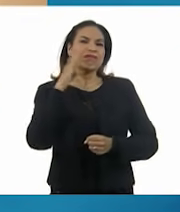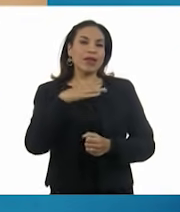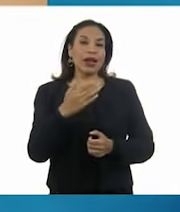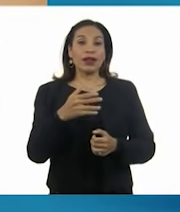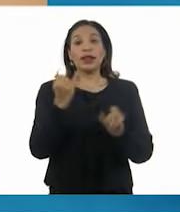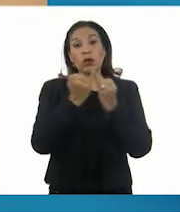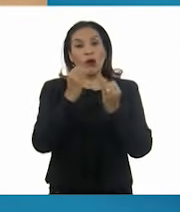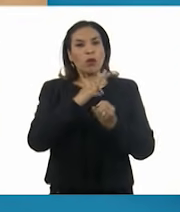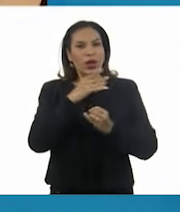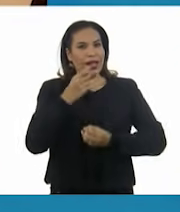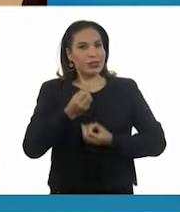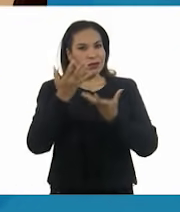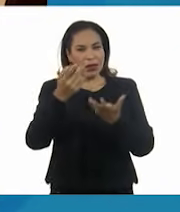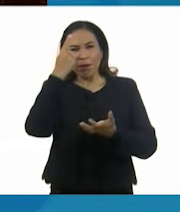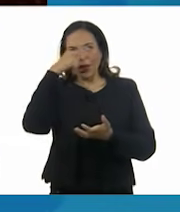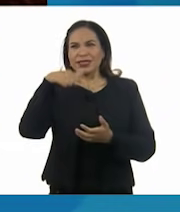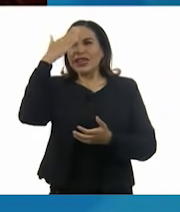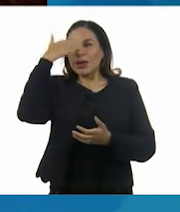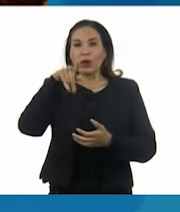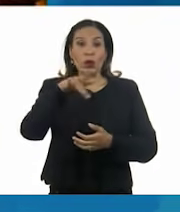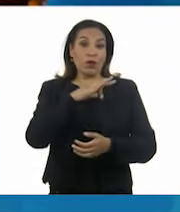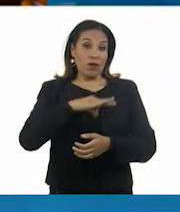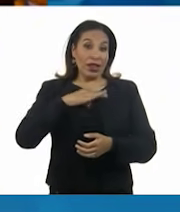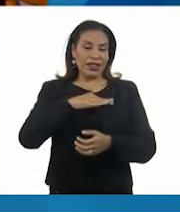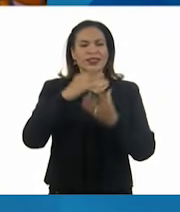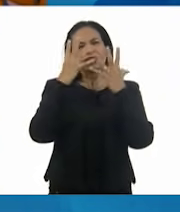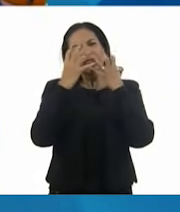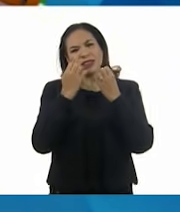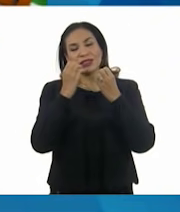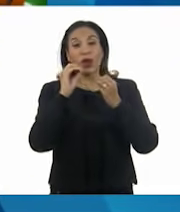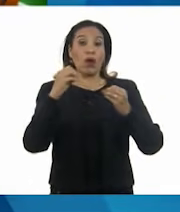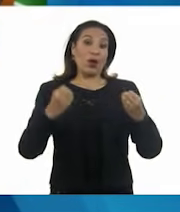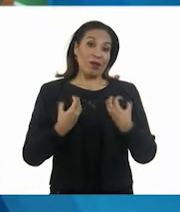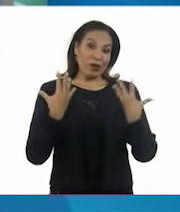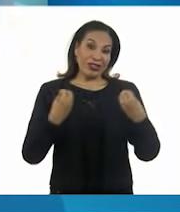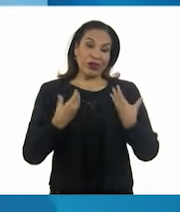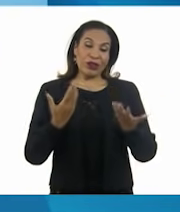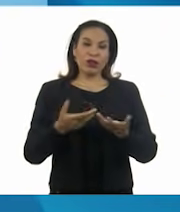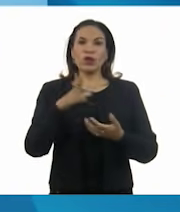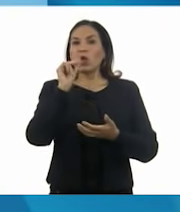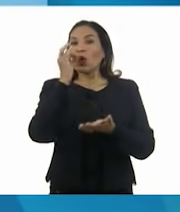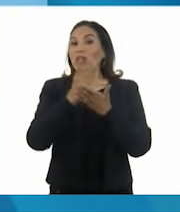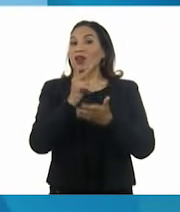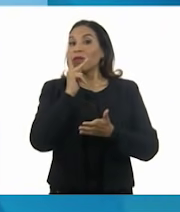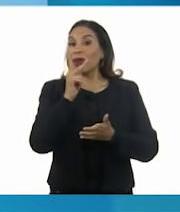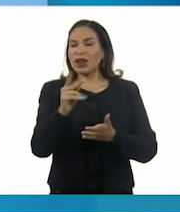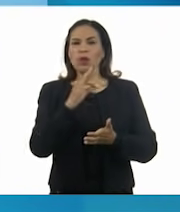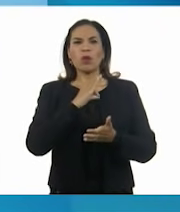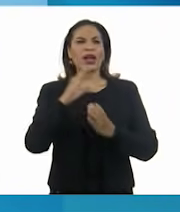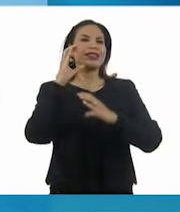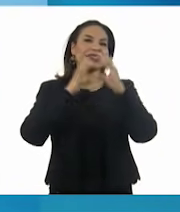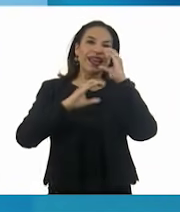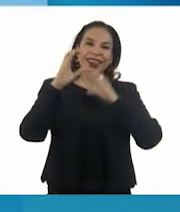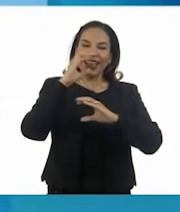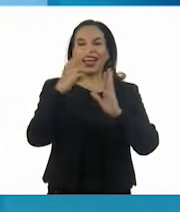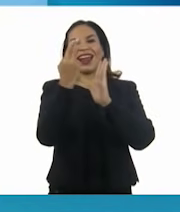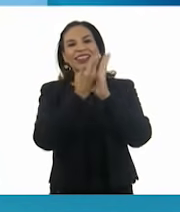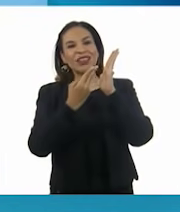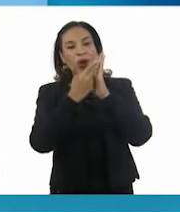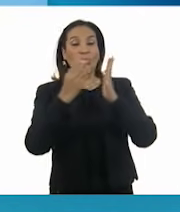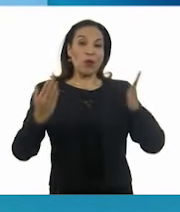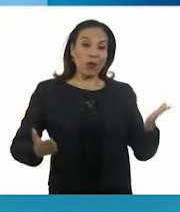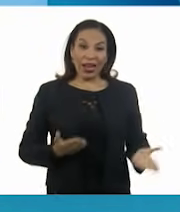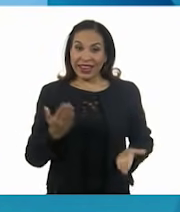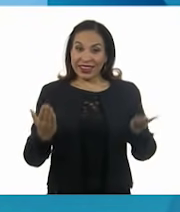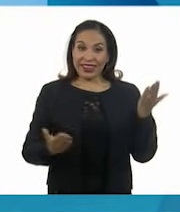Y también puedes expresarte para que sepamos si estás feliz, triste o emocionado. Y no solo con palabras, puedes cantar, dibujar o hasta